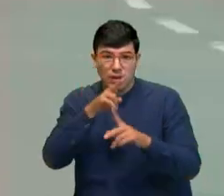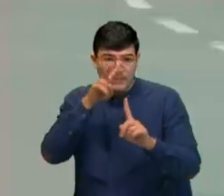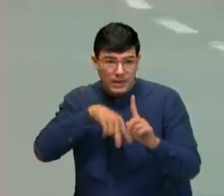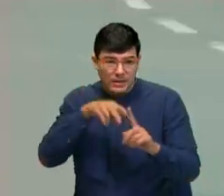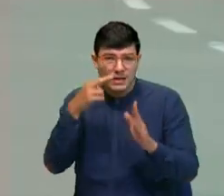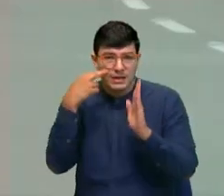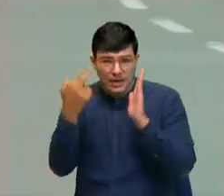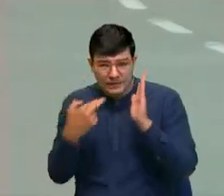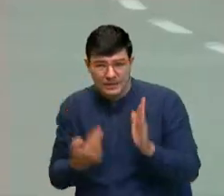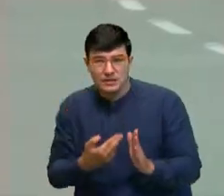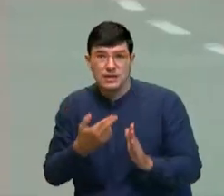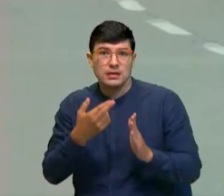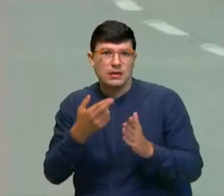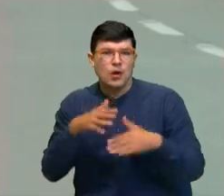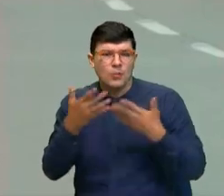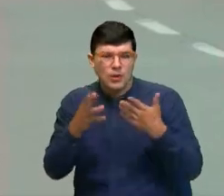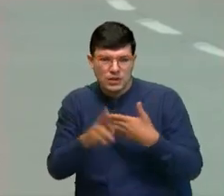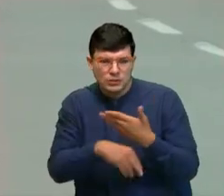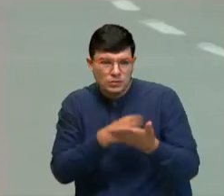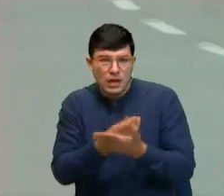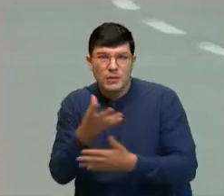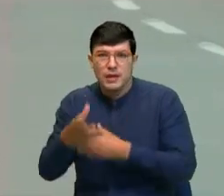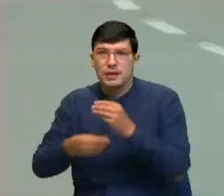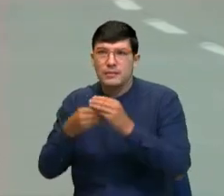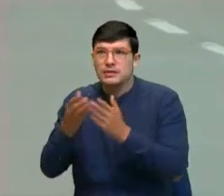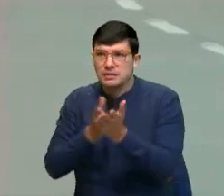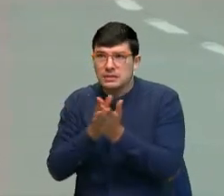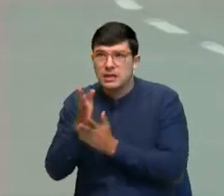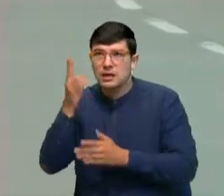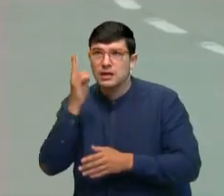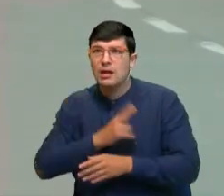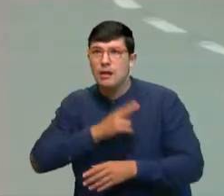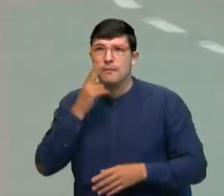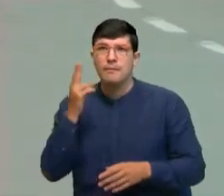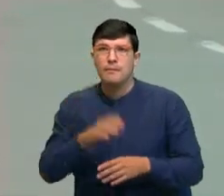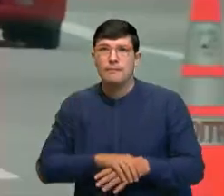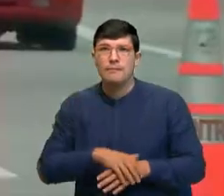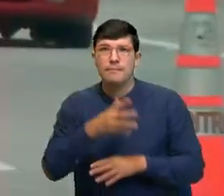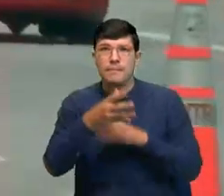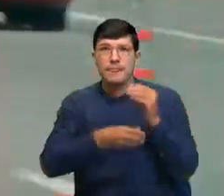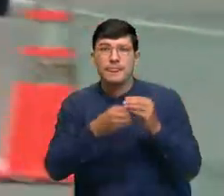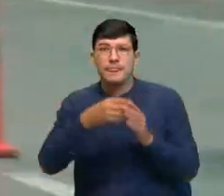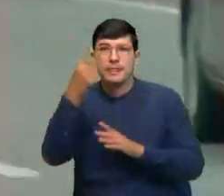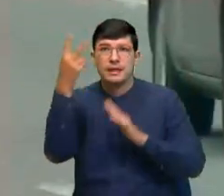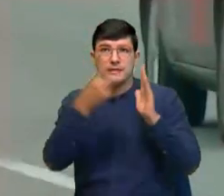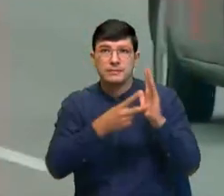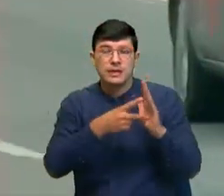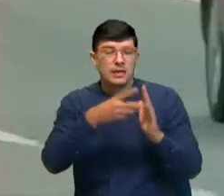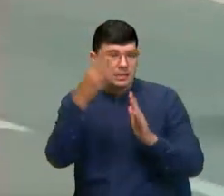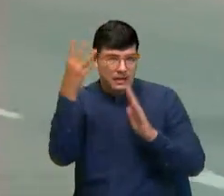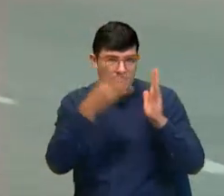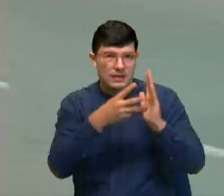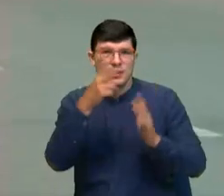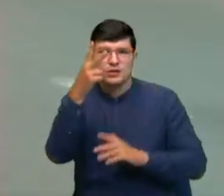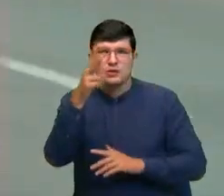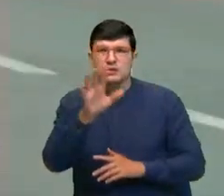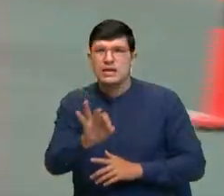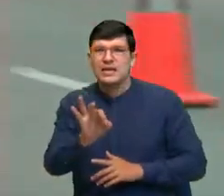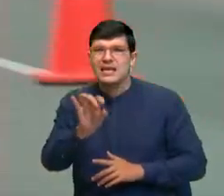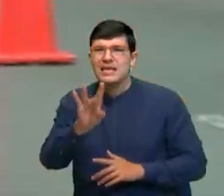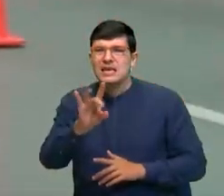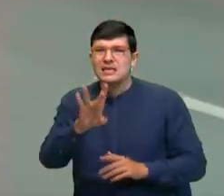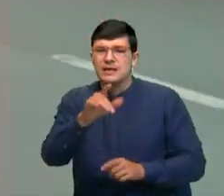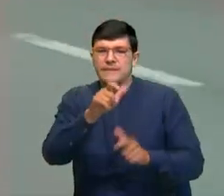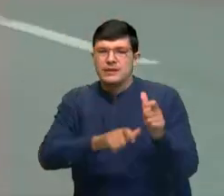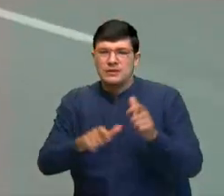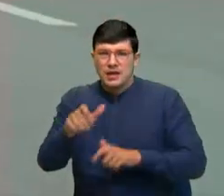compromisos al respecto la policía advirtió que son más de tres mil 215 los comparendos que durante este año se han impuesto a transportadores